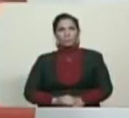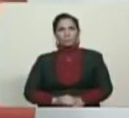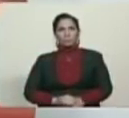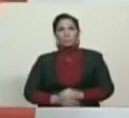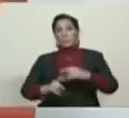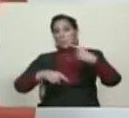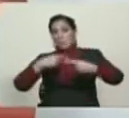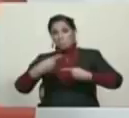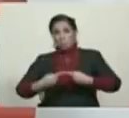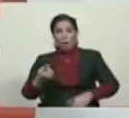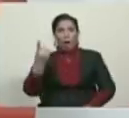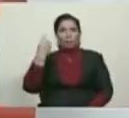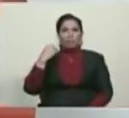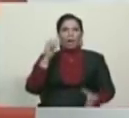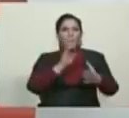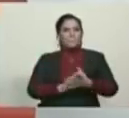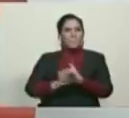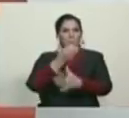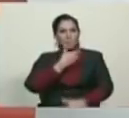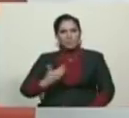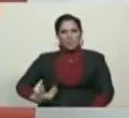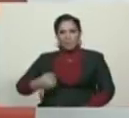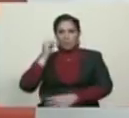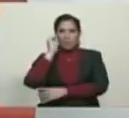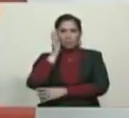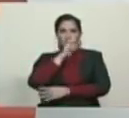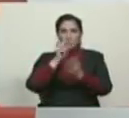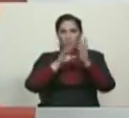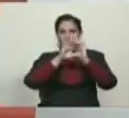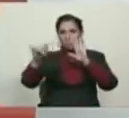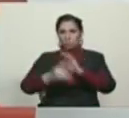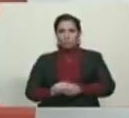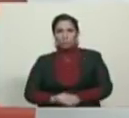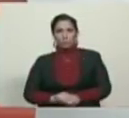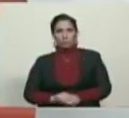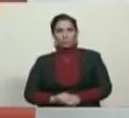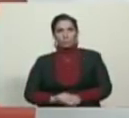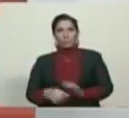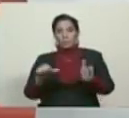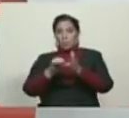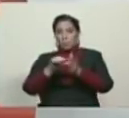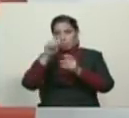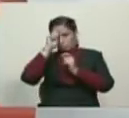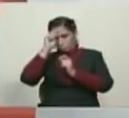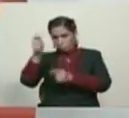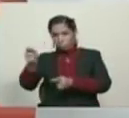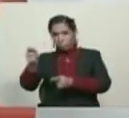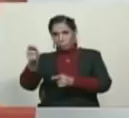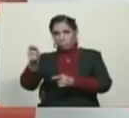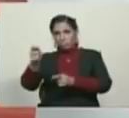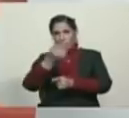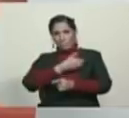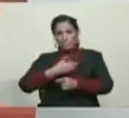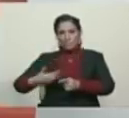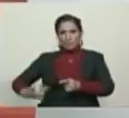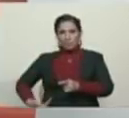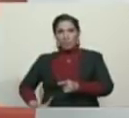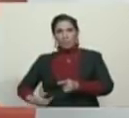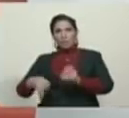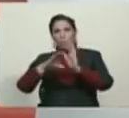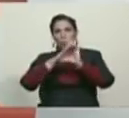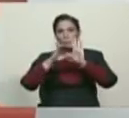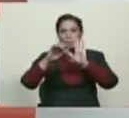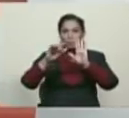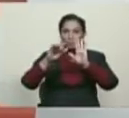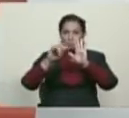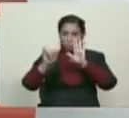Luego ayer estuvo el compañero presidente en la Asamblea Nacional Constituyente, donde fue reconocido como presidente constitucional